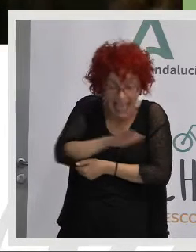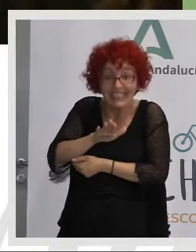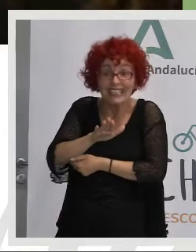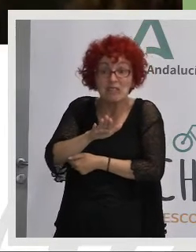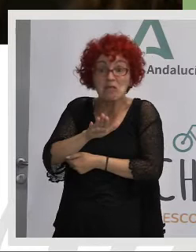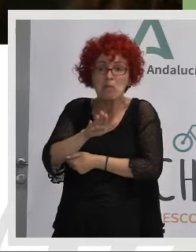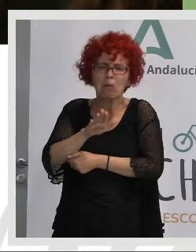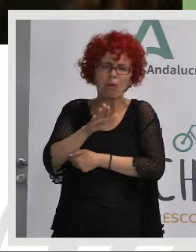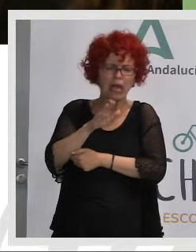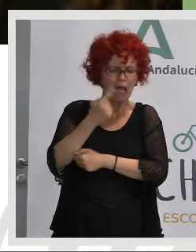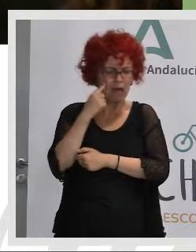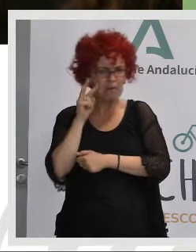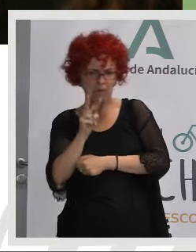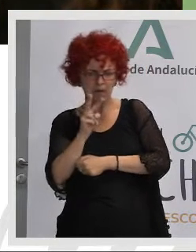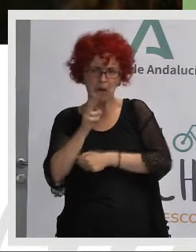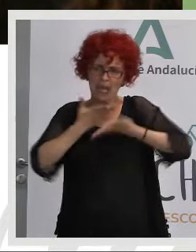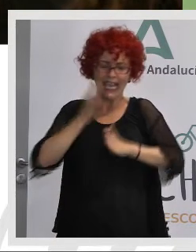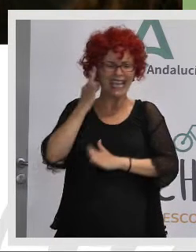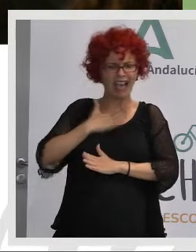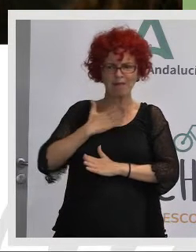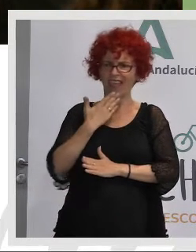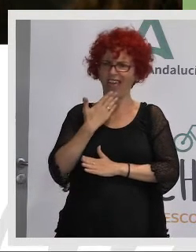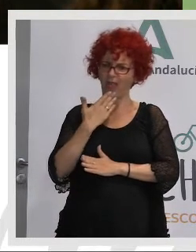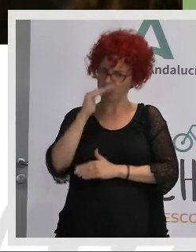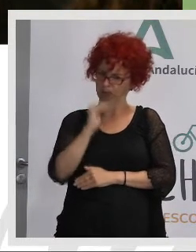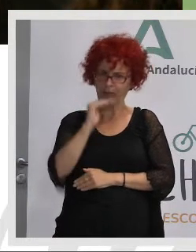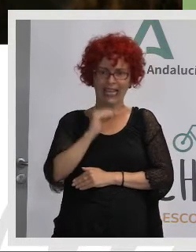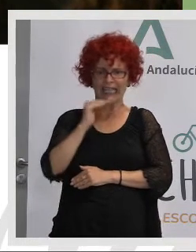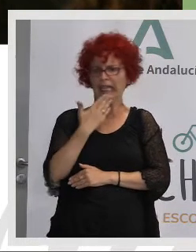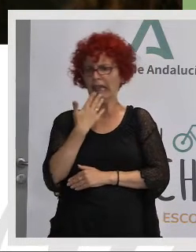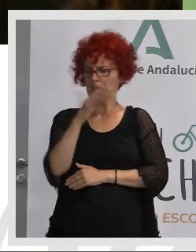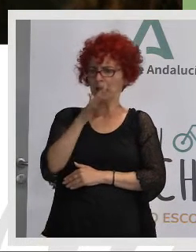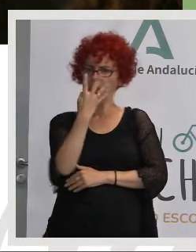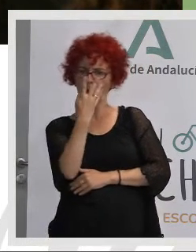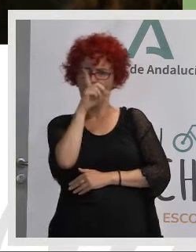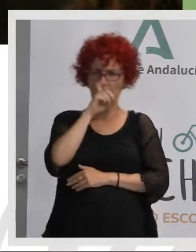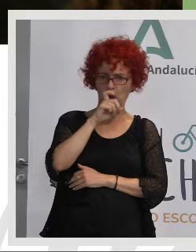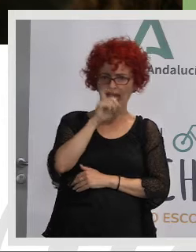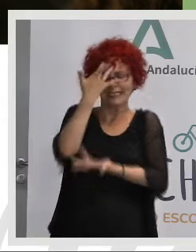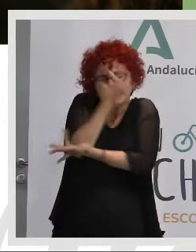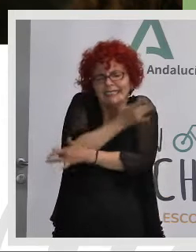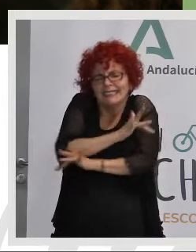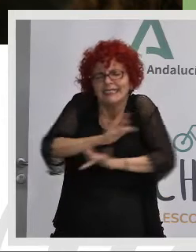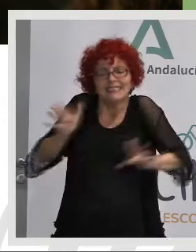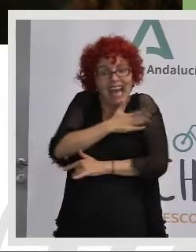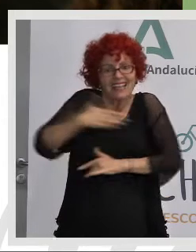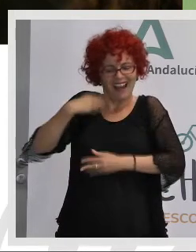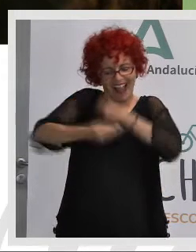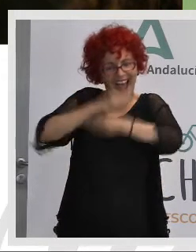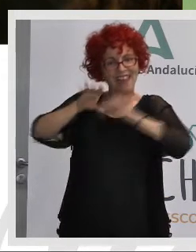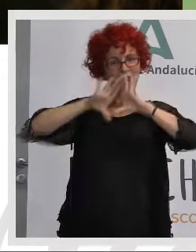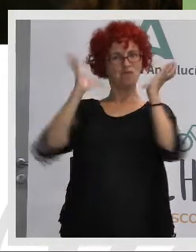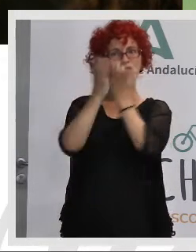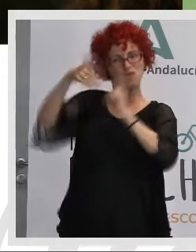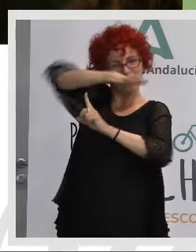en algunos casos la edad de mi niña y que veo que están sensibilizados con la movilidad, que es lo que aquí nos trae hoy, ¿no? Yo creo que el que